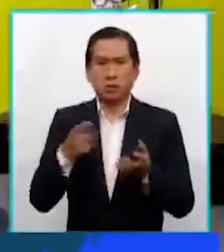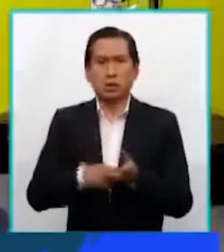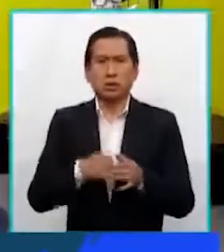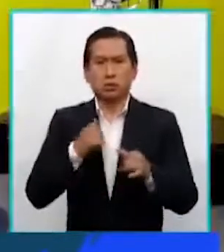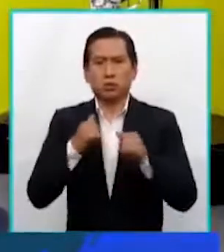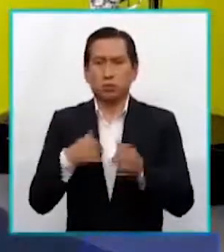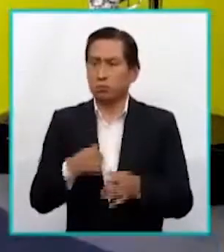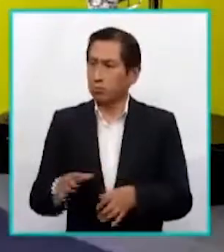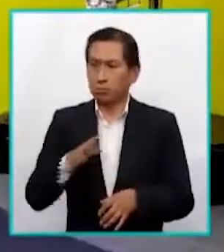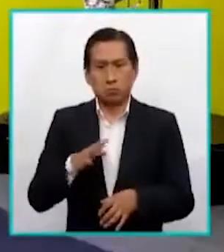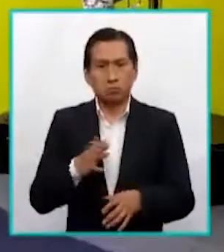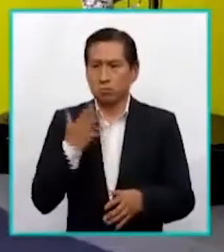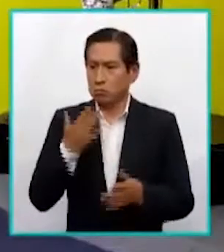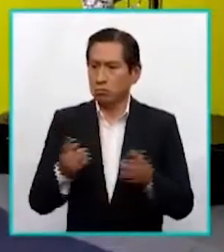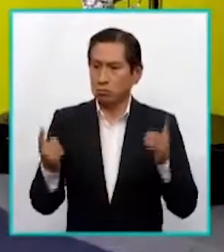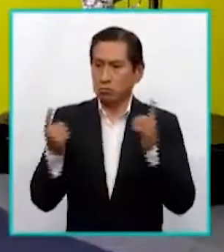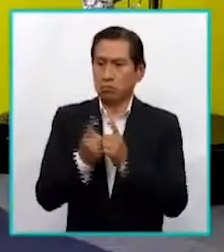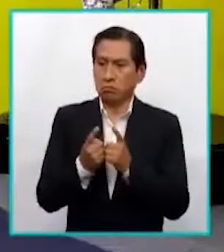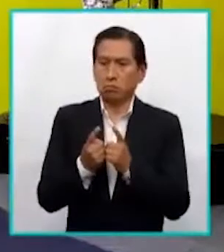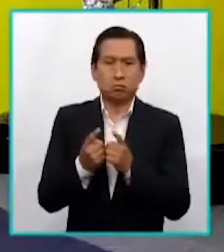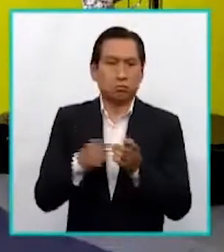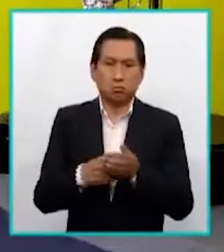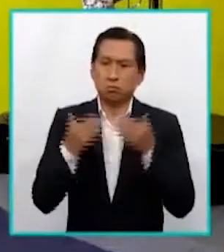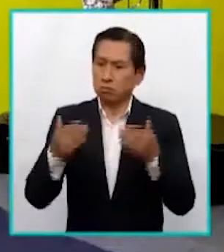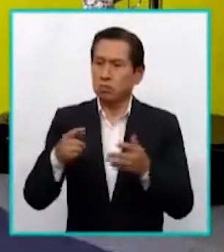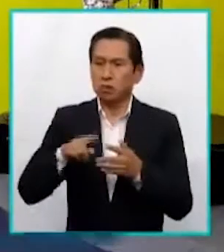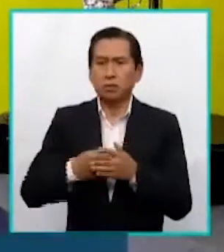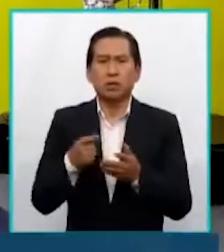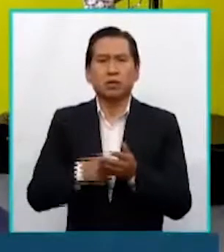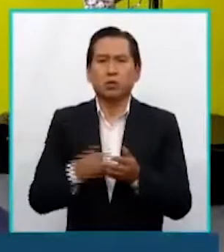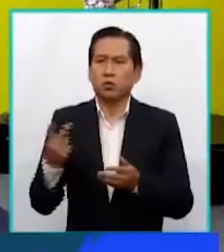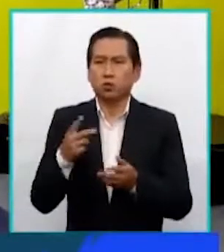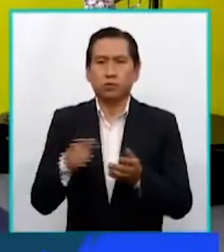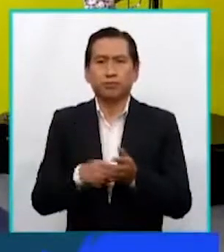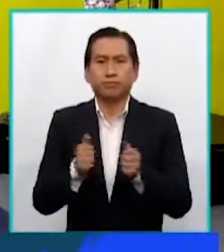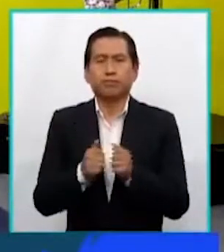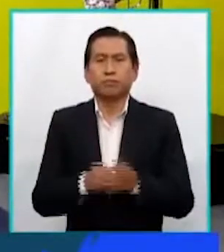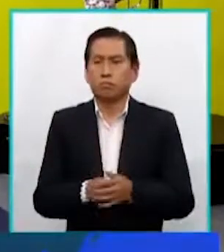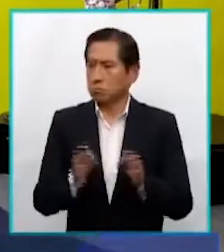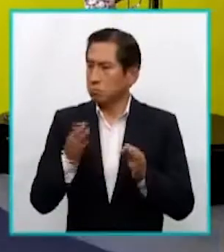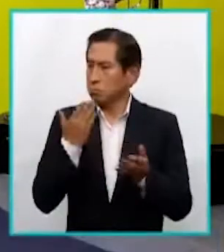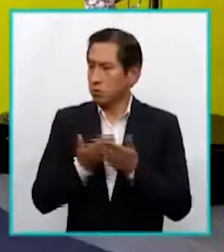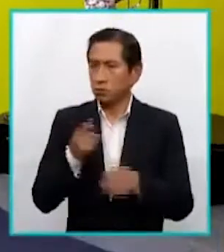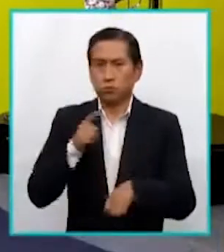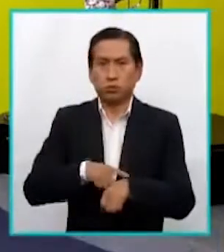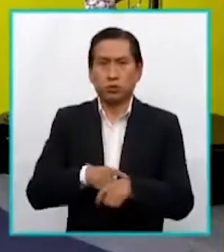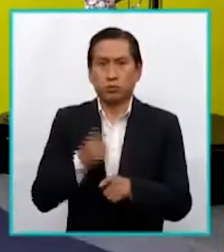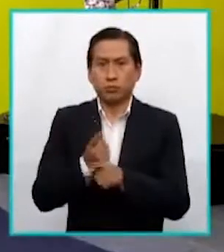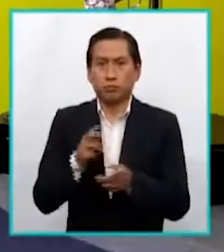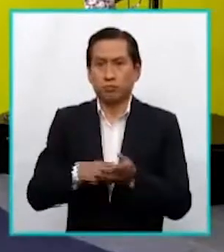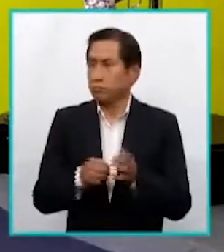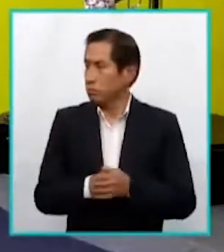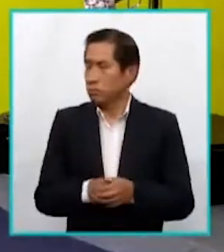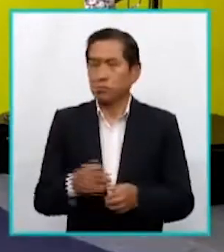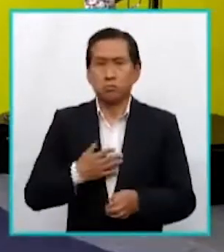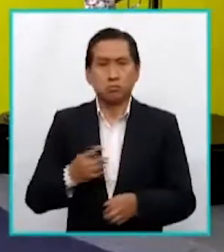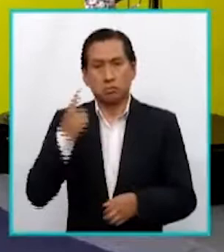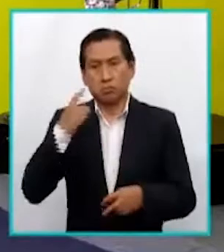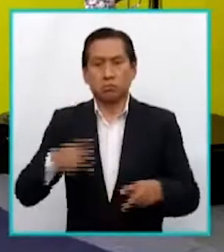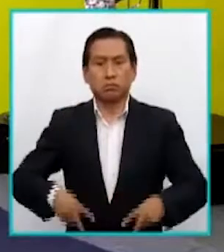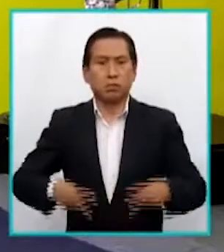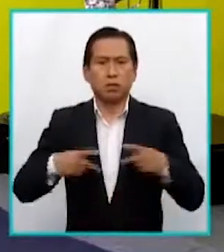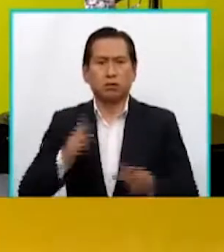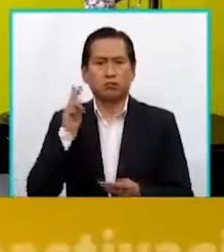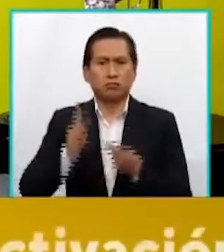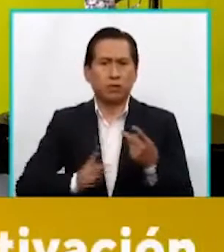hacer algo así, ya, listo, nos encontremos y listo, y hemos empezado como que a hacer los dos juntos. Es el momento ideal para enlazarse. Yo creo que la vida es tan